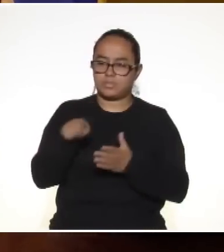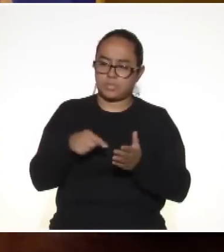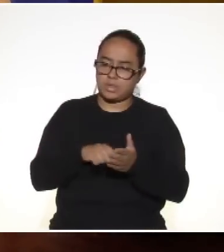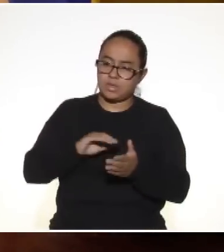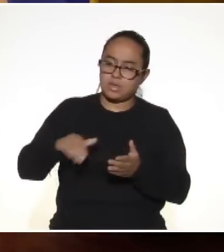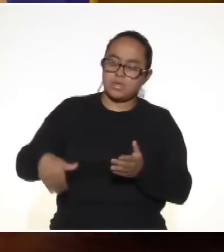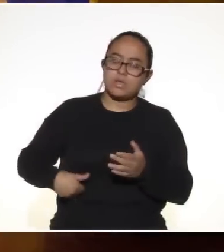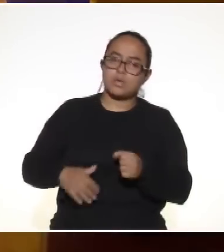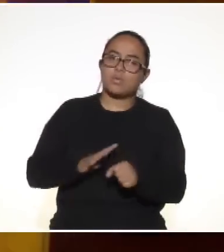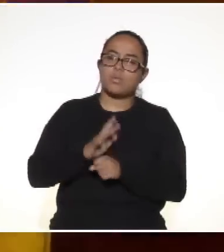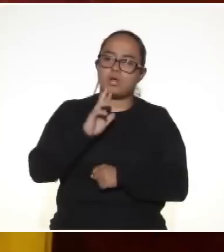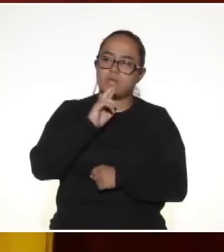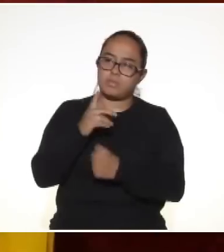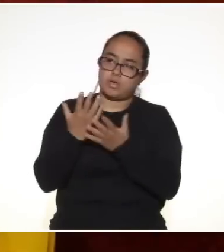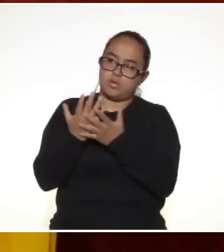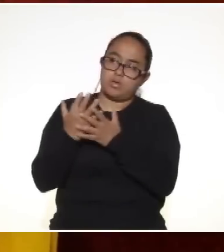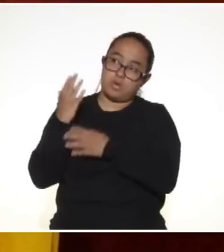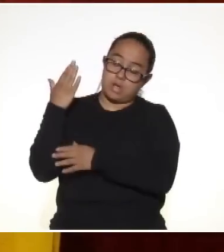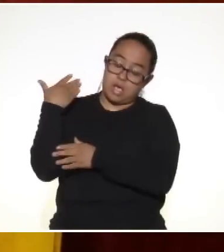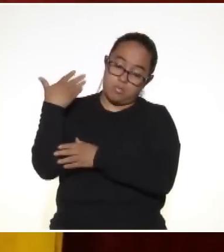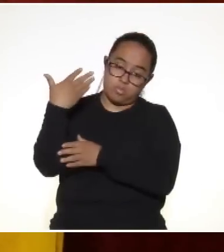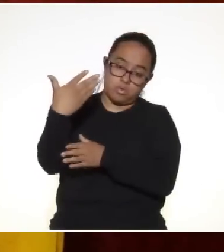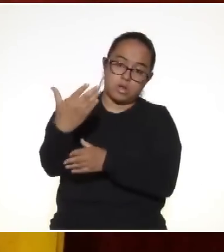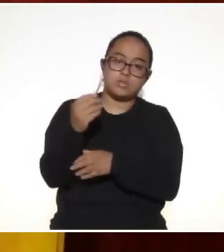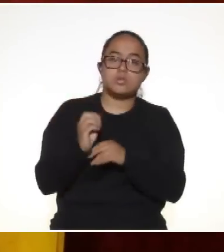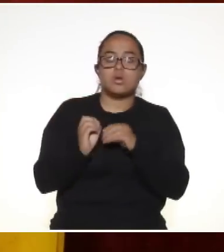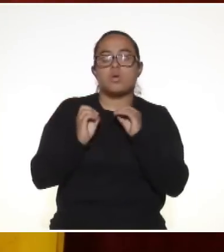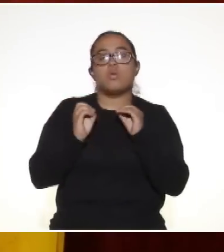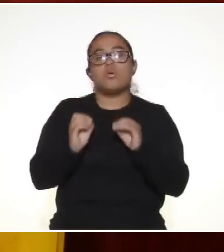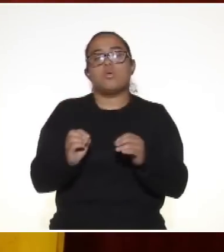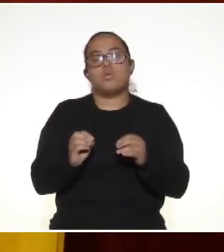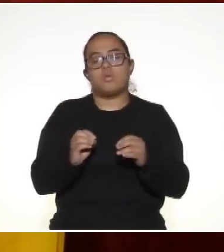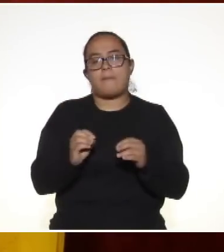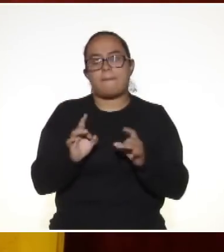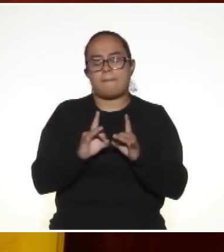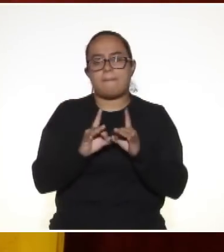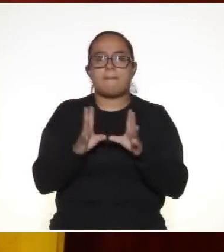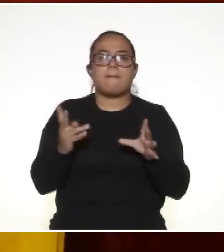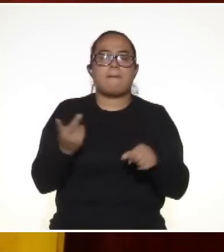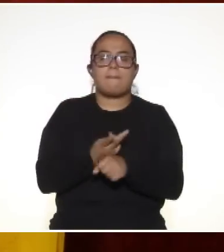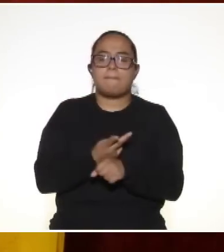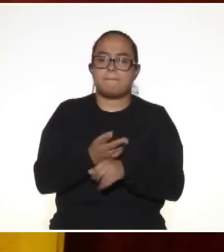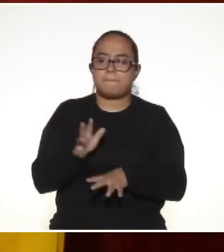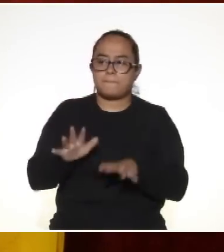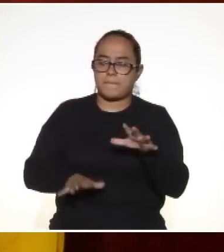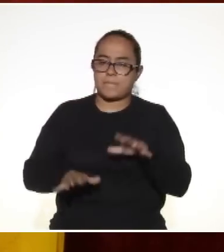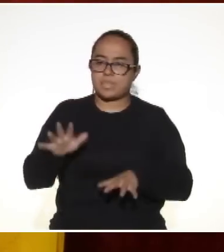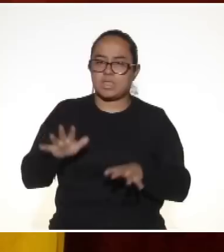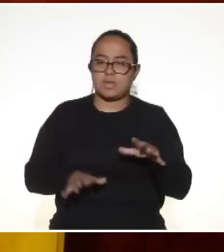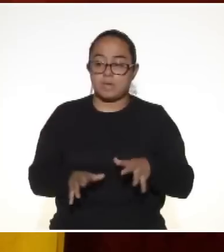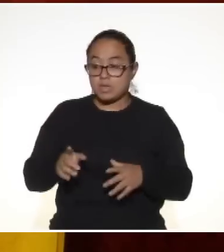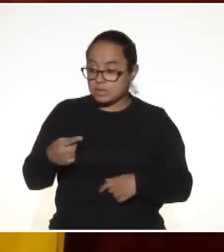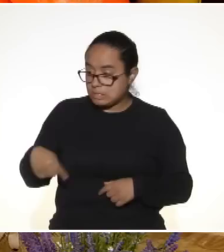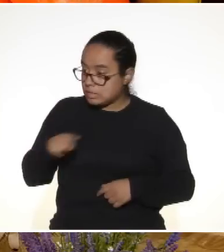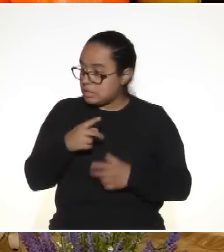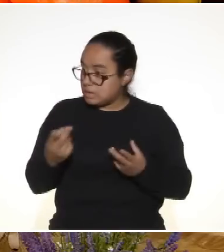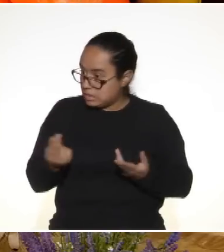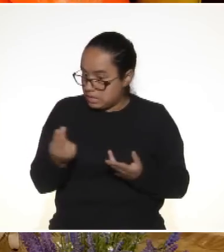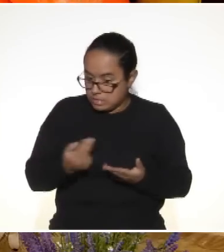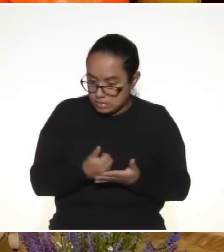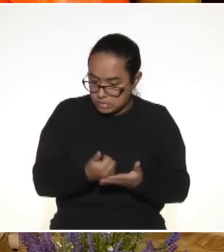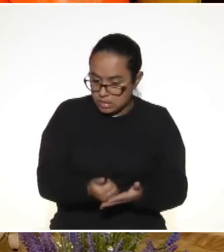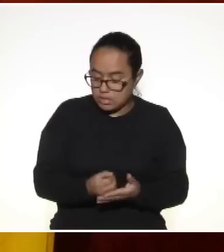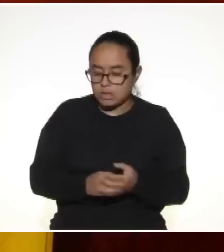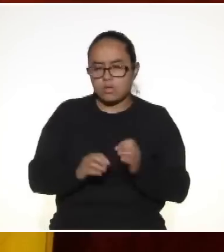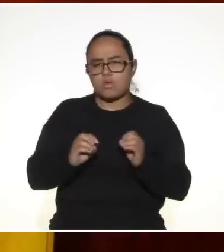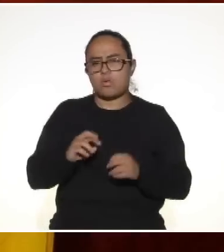estaban. ¿Qué es mejor, esperar a una ambulancia o justo en ese tipo de situaciones llega como el rush de hay que hacer algo, hay que apurarnos, o mejor